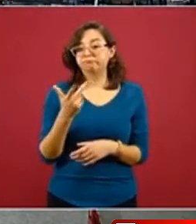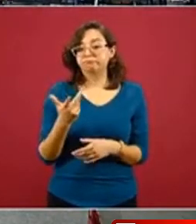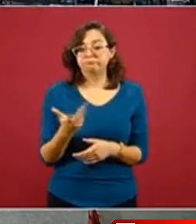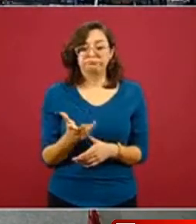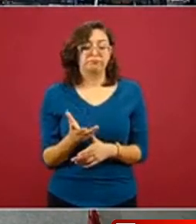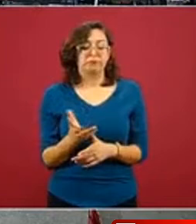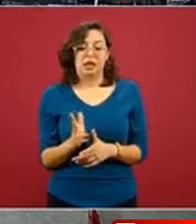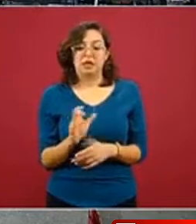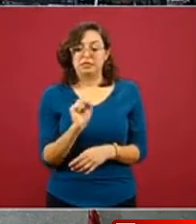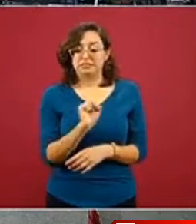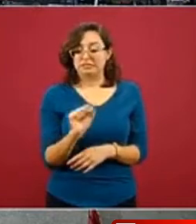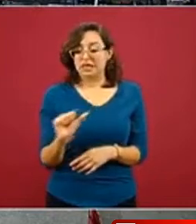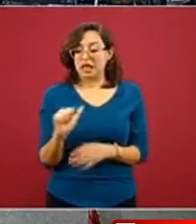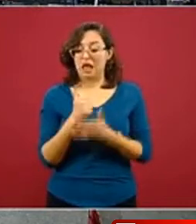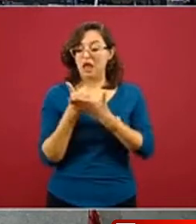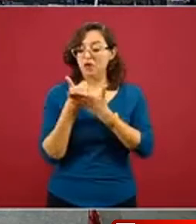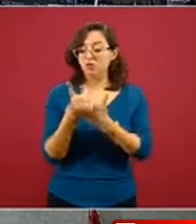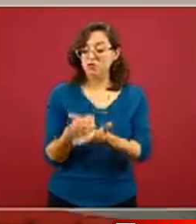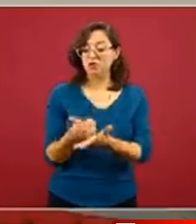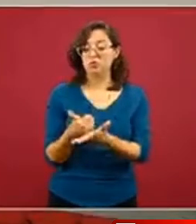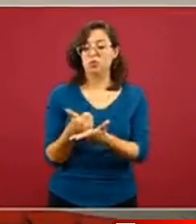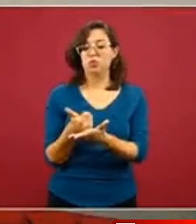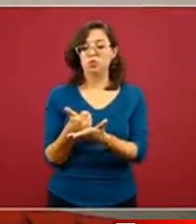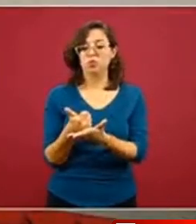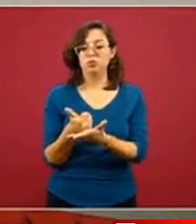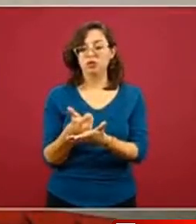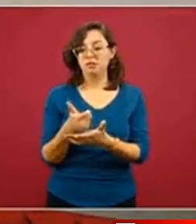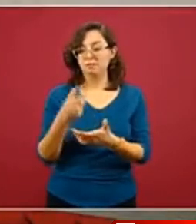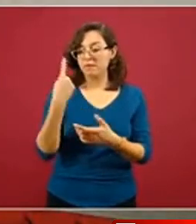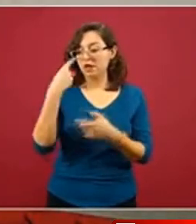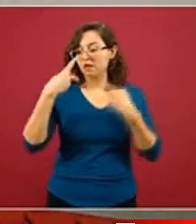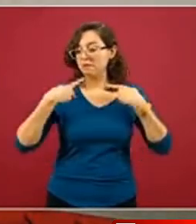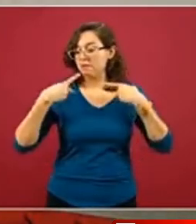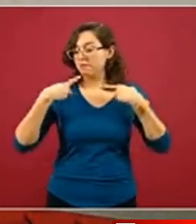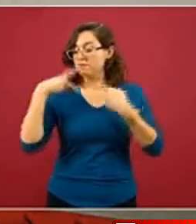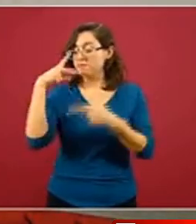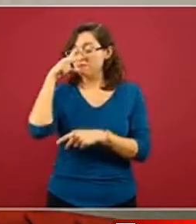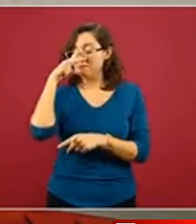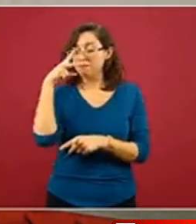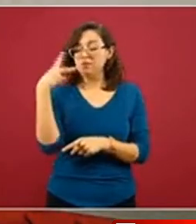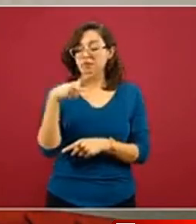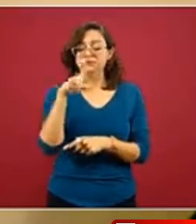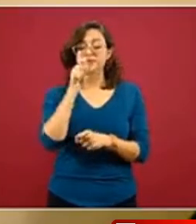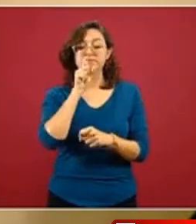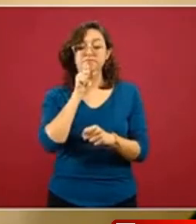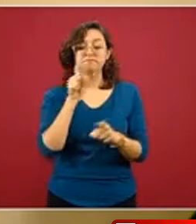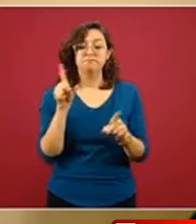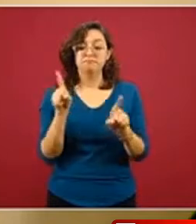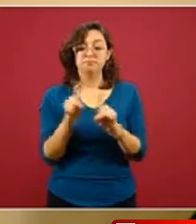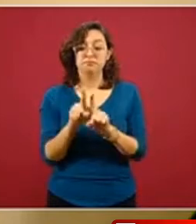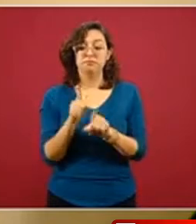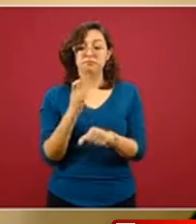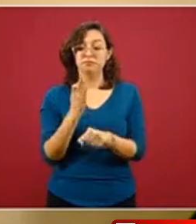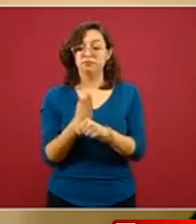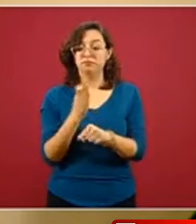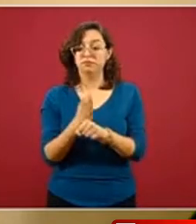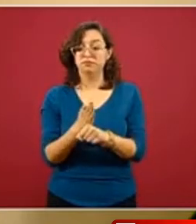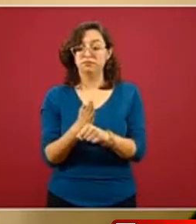ya puso la Secretaría de Salud para la población mexicana, que también está en